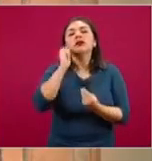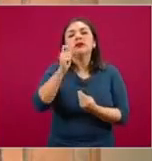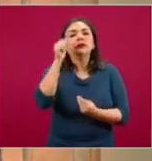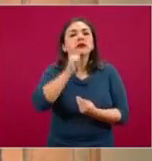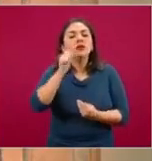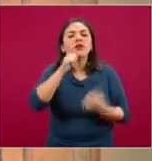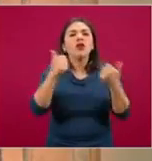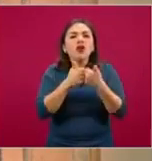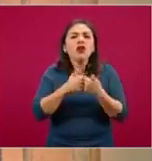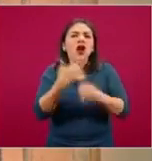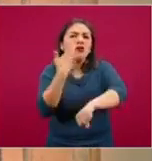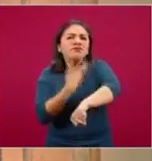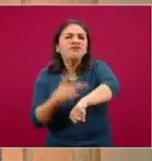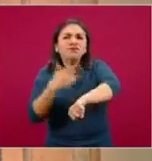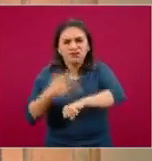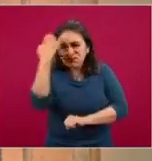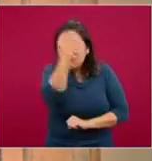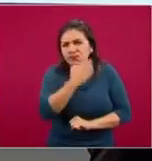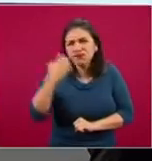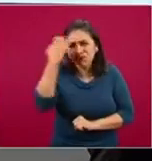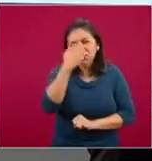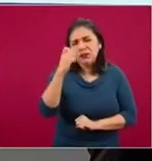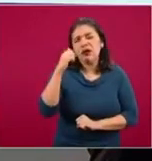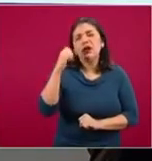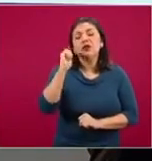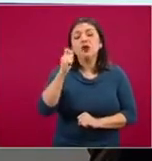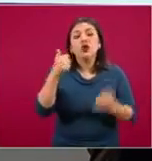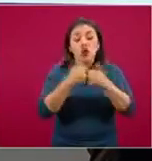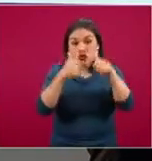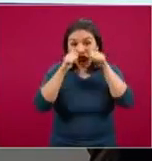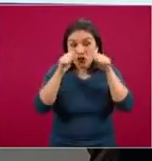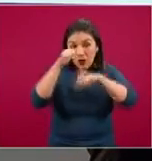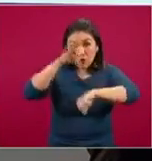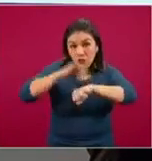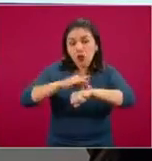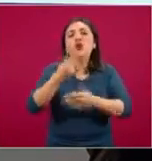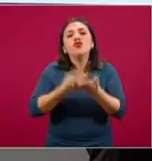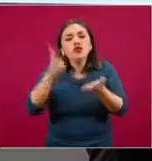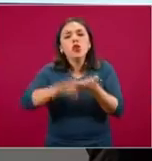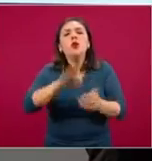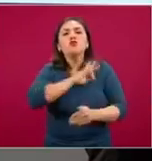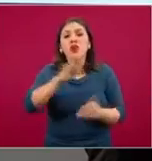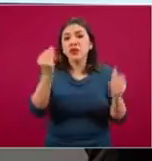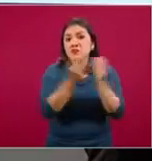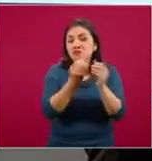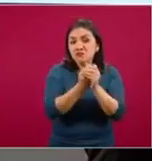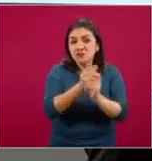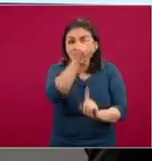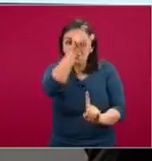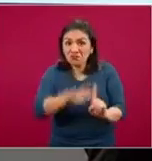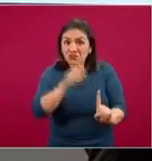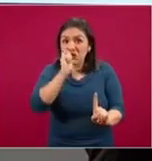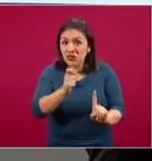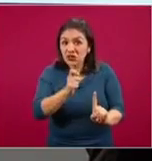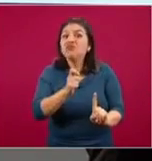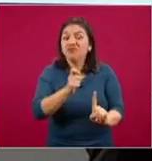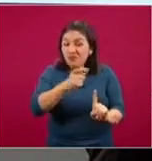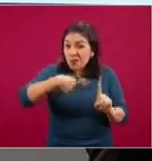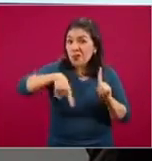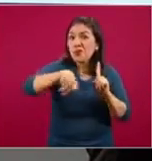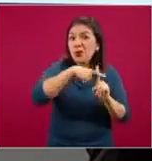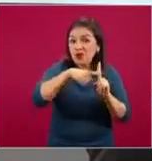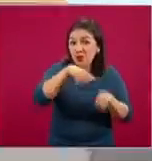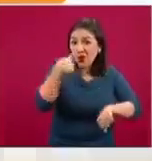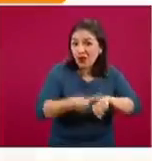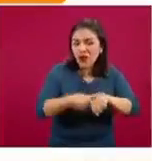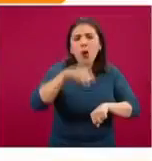un proceso de revisión que además de la atención médica permite su clasificación como casos